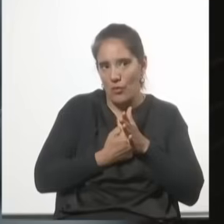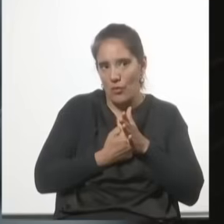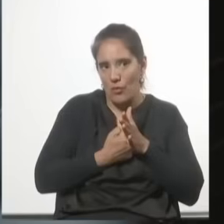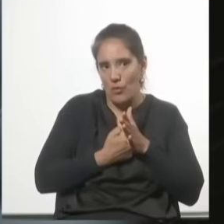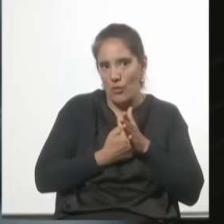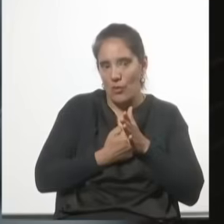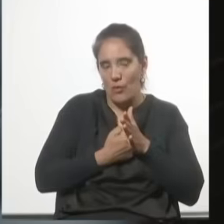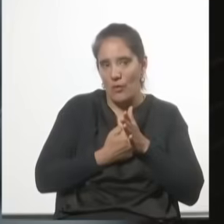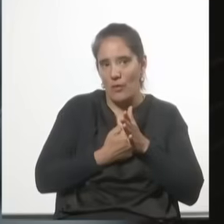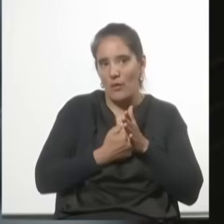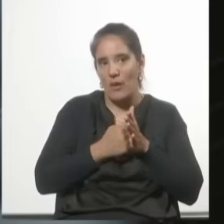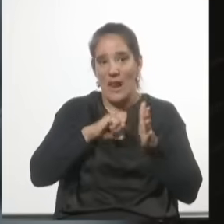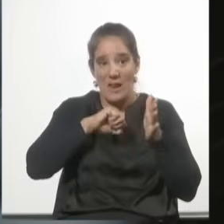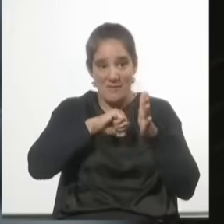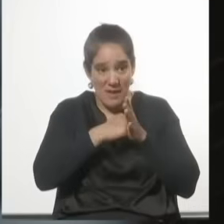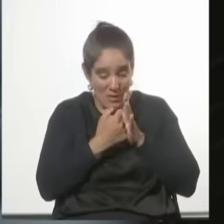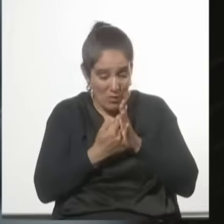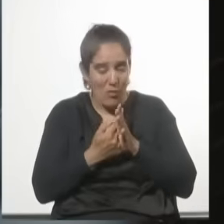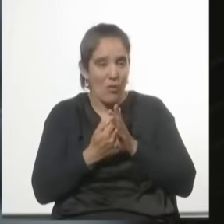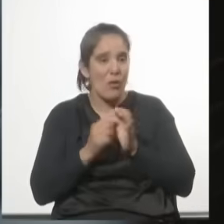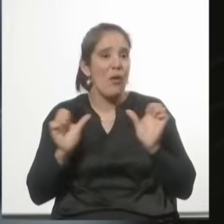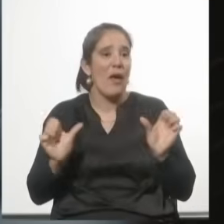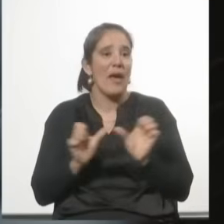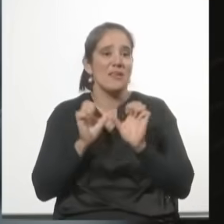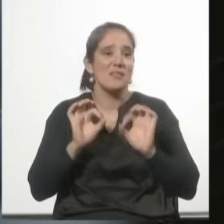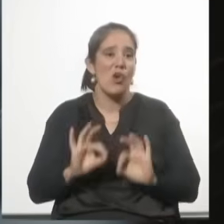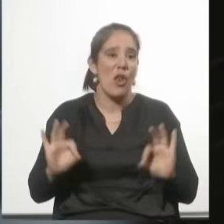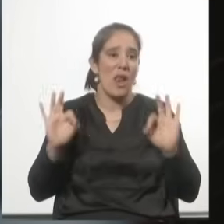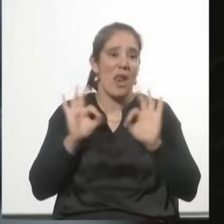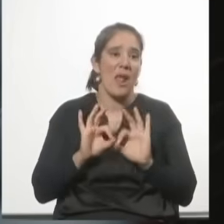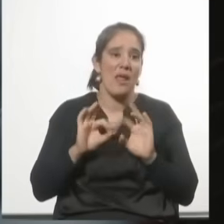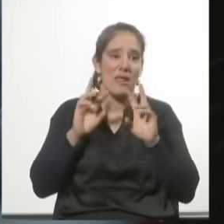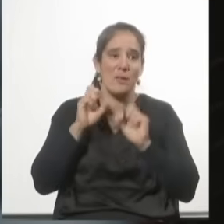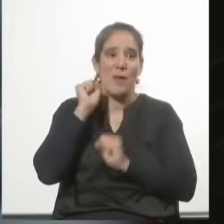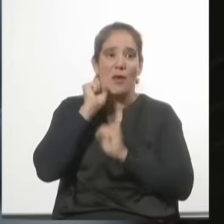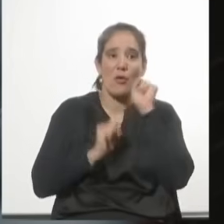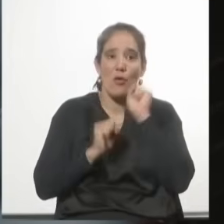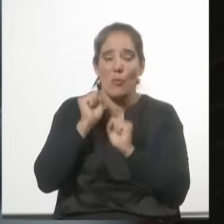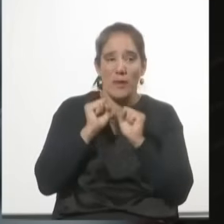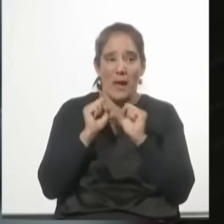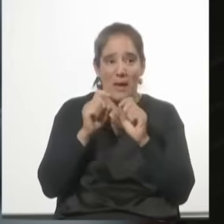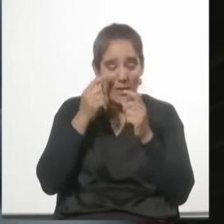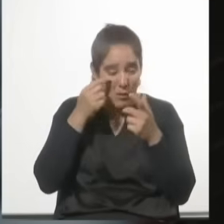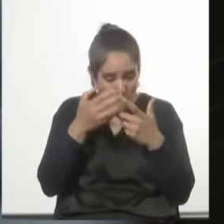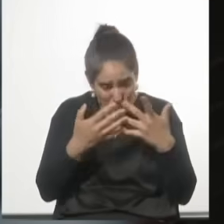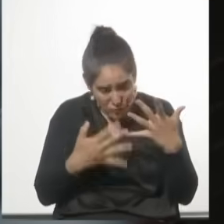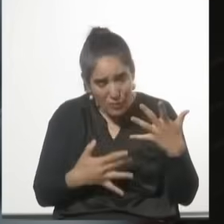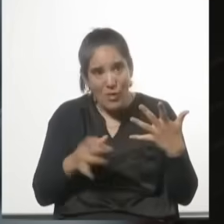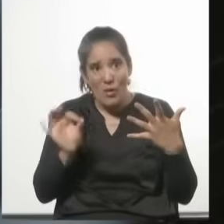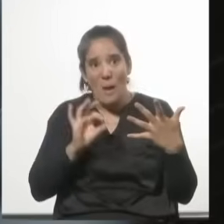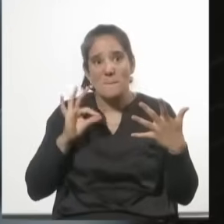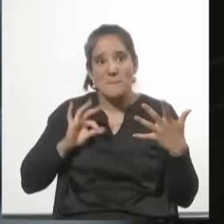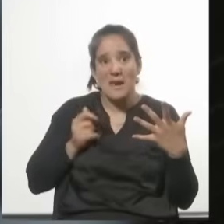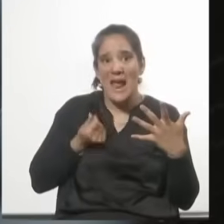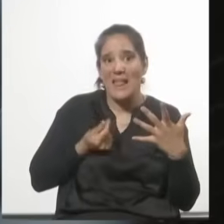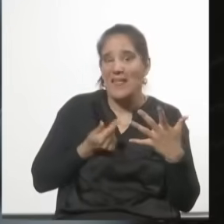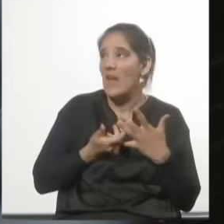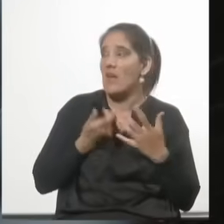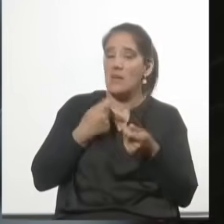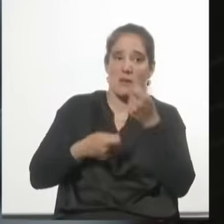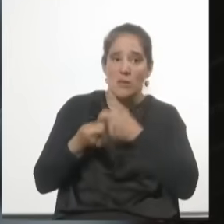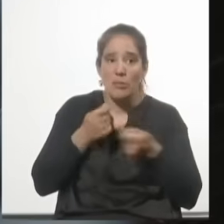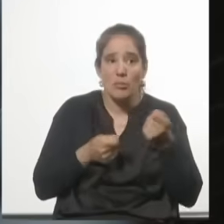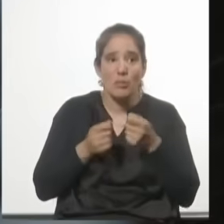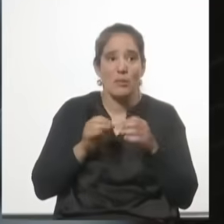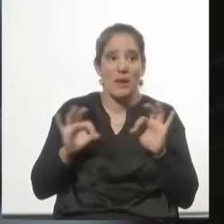empresa indican que no realizó ninguna actividad económica, no muestran evidencia de capital ni actividad comercial esperada